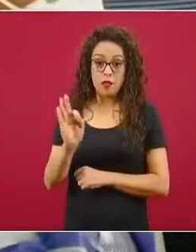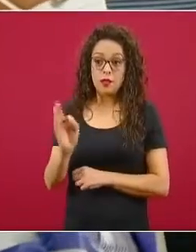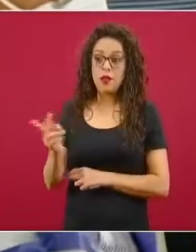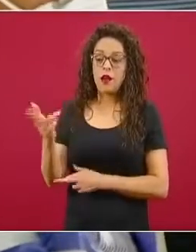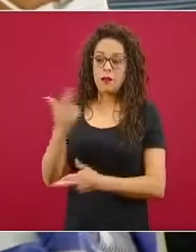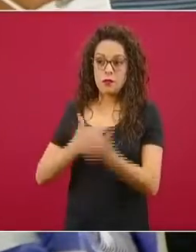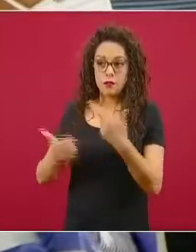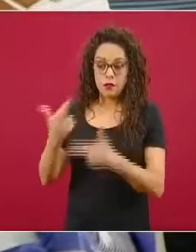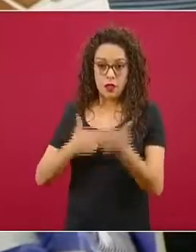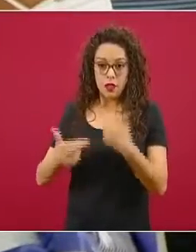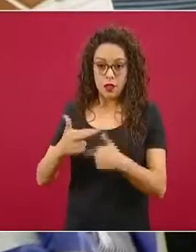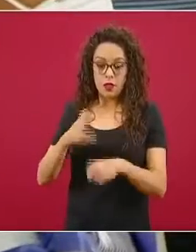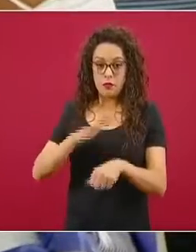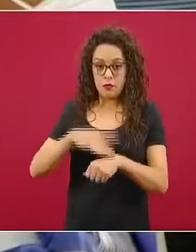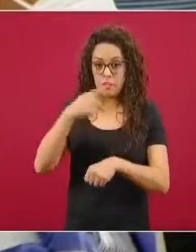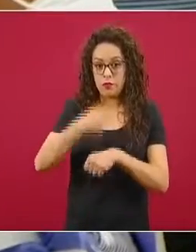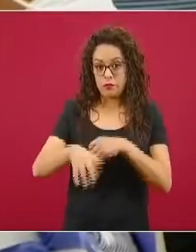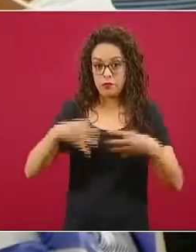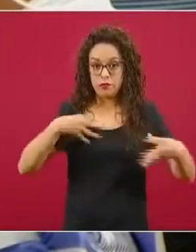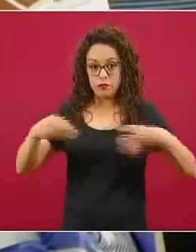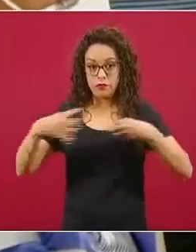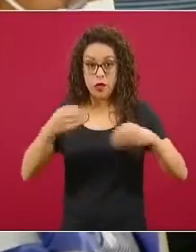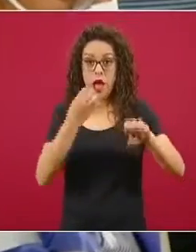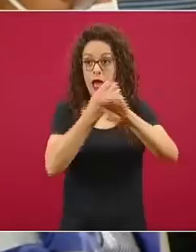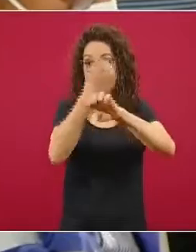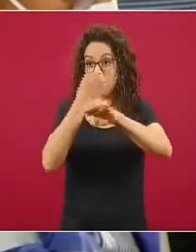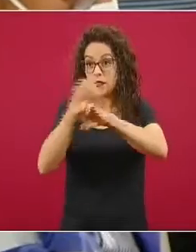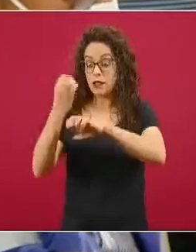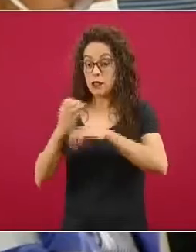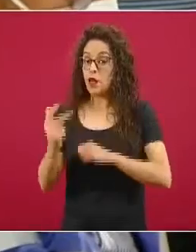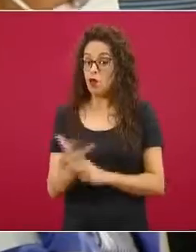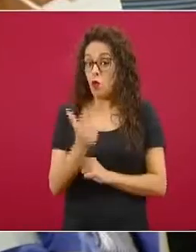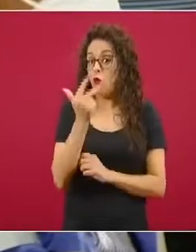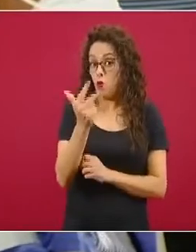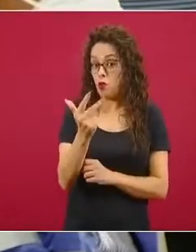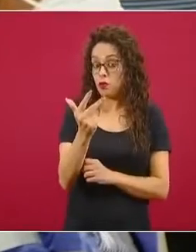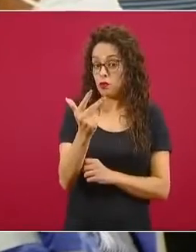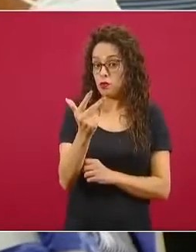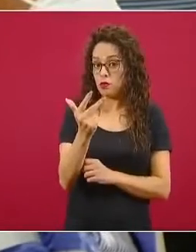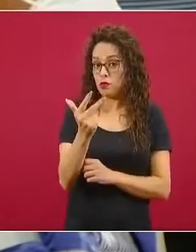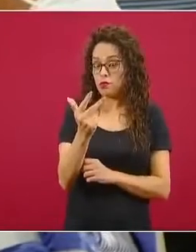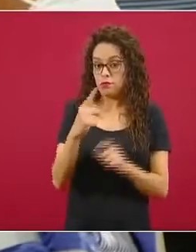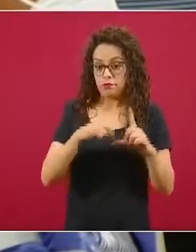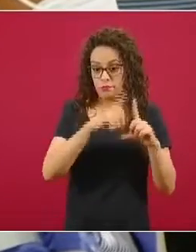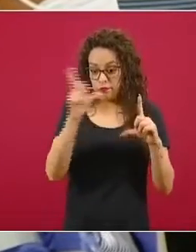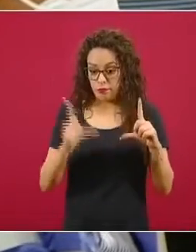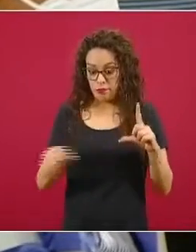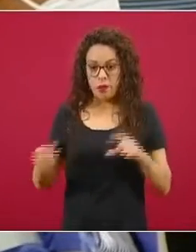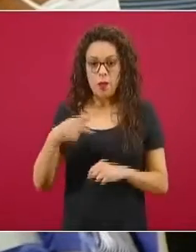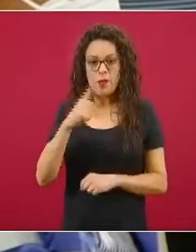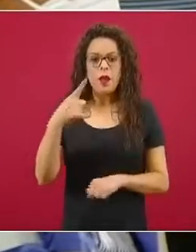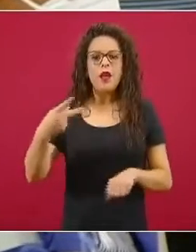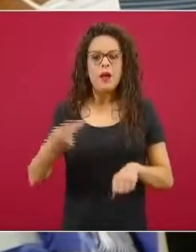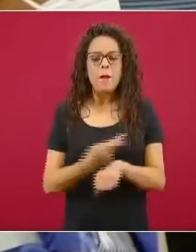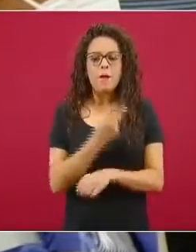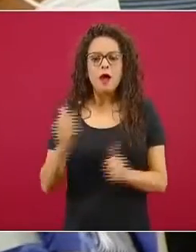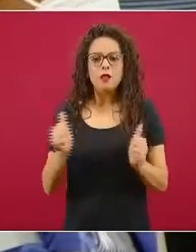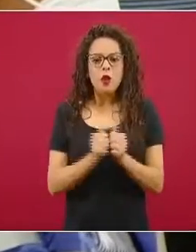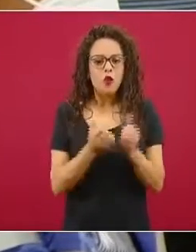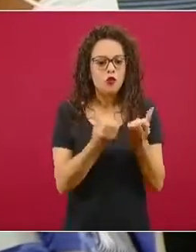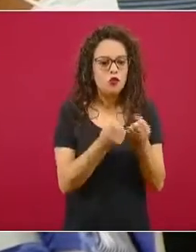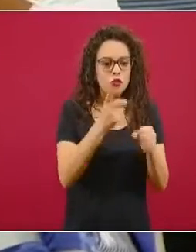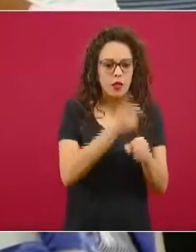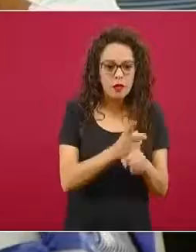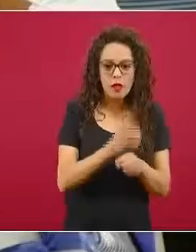haber en varios estados, se ha hablado más de 8 de ellos, pero ¿qué está sucediendo con los gobiernos? ¿Qué está sucediendo con la sociedad?